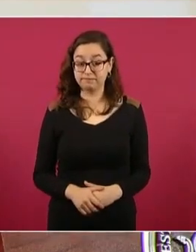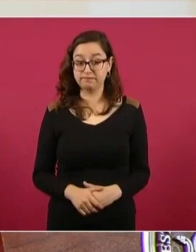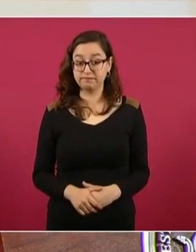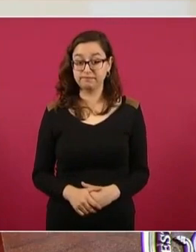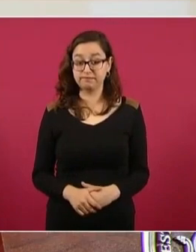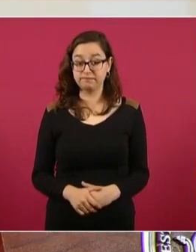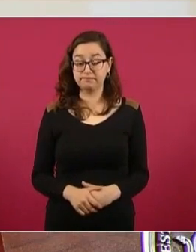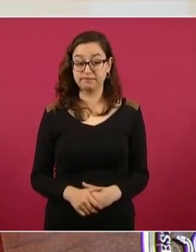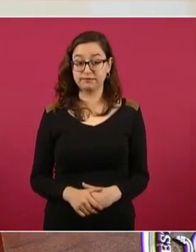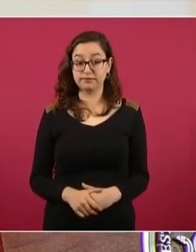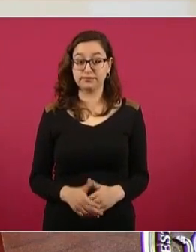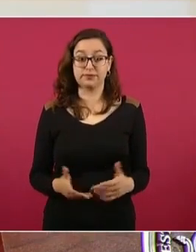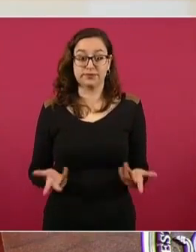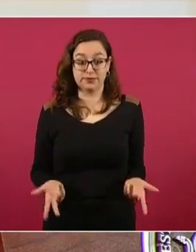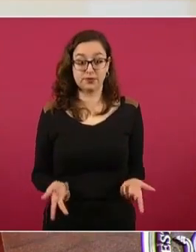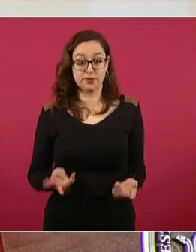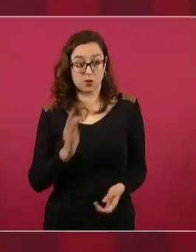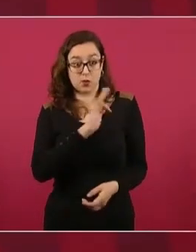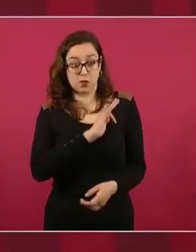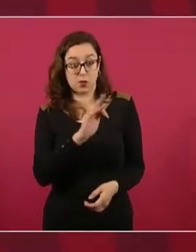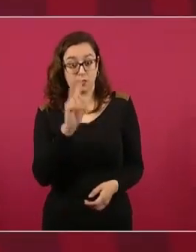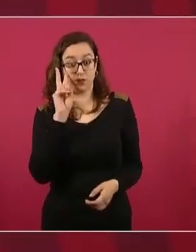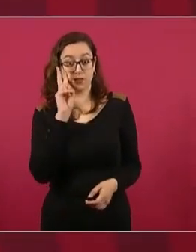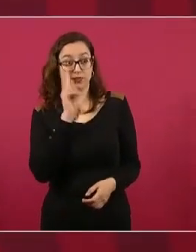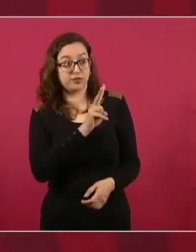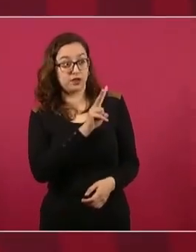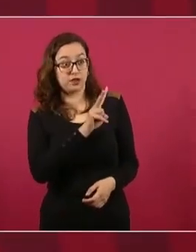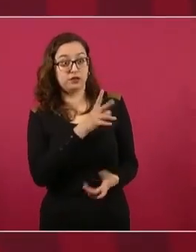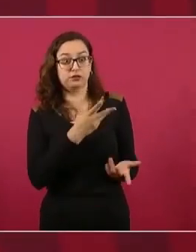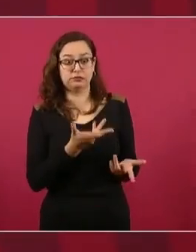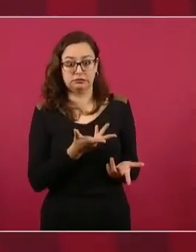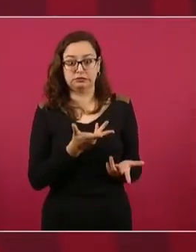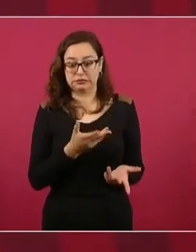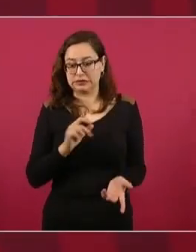porque como los estamos viendo, se va avanzando,